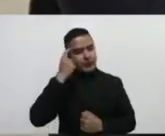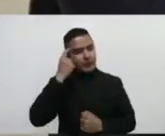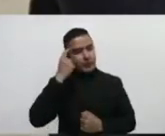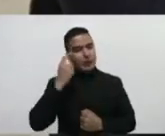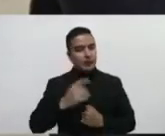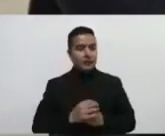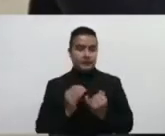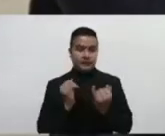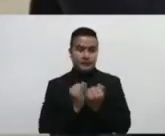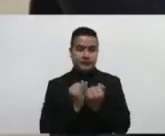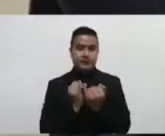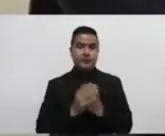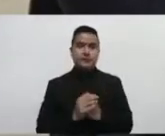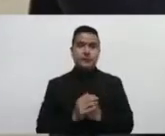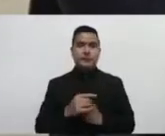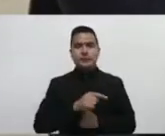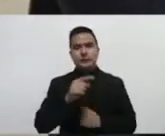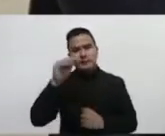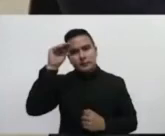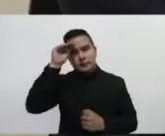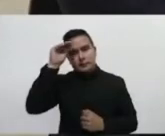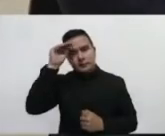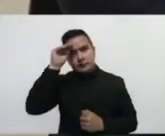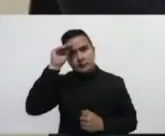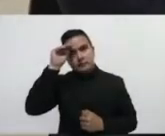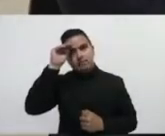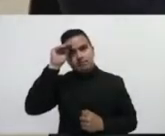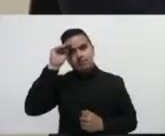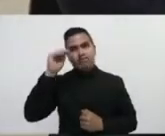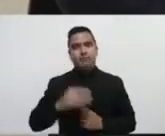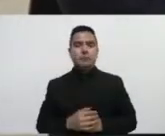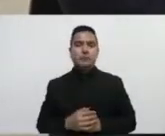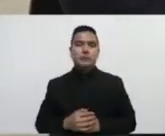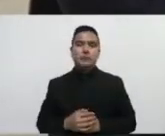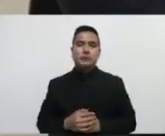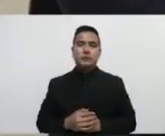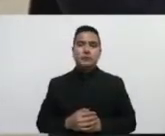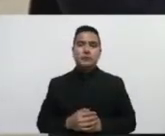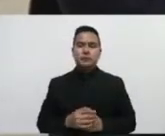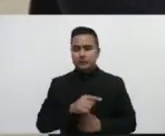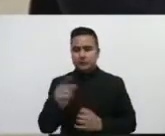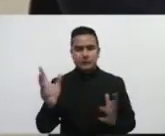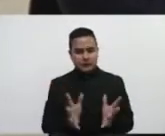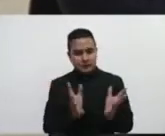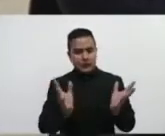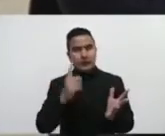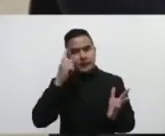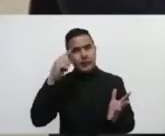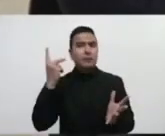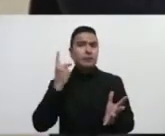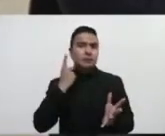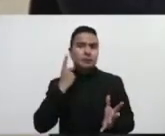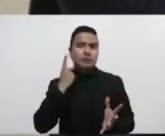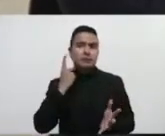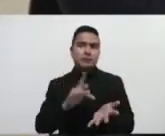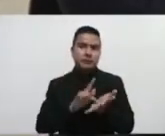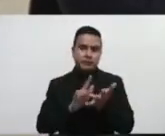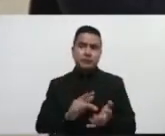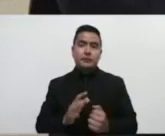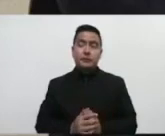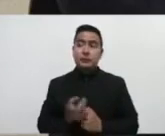que tenemos que denunciar, que tenemos también nosotros que cambiar nuestra manera de pensar y obviamente